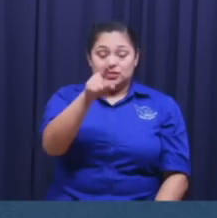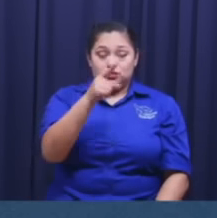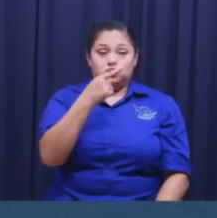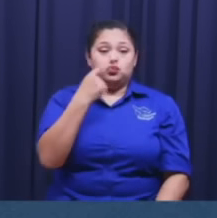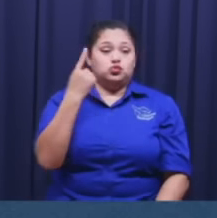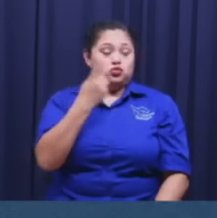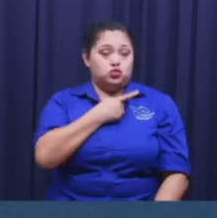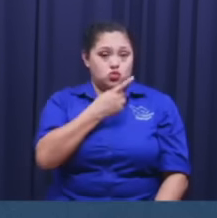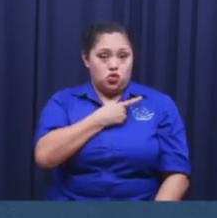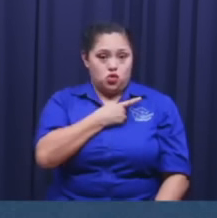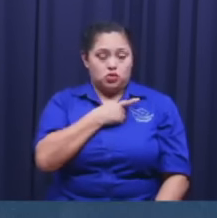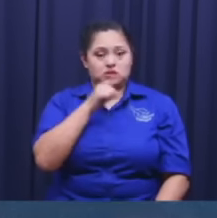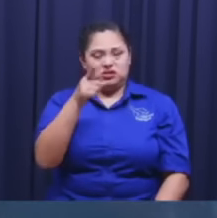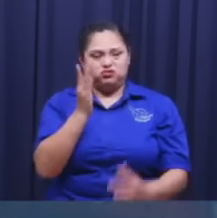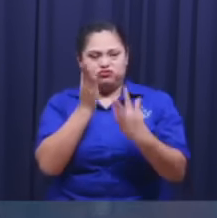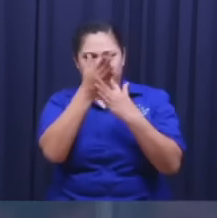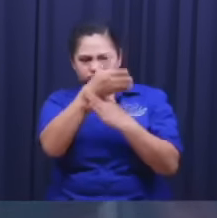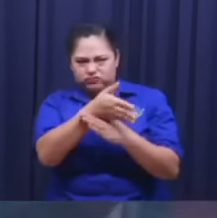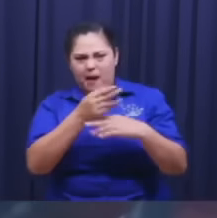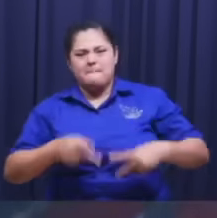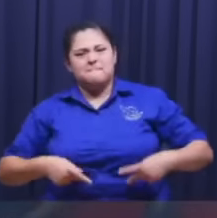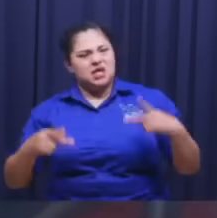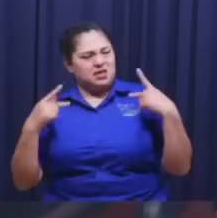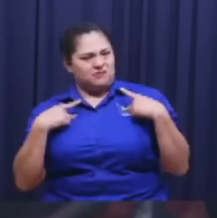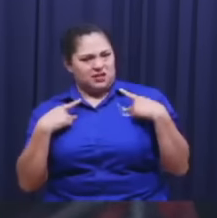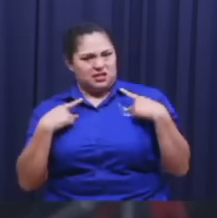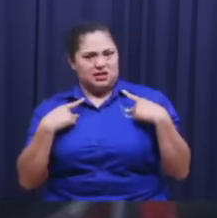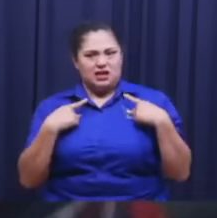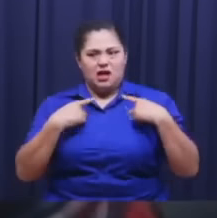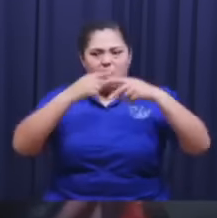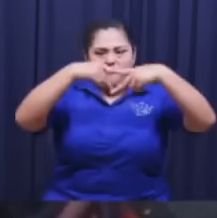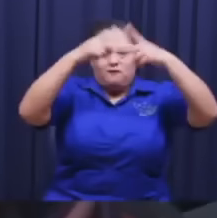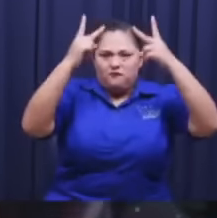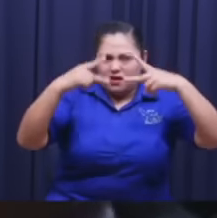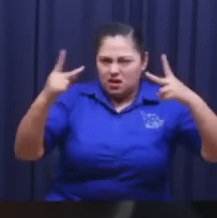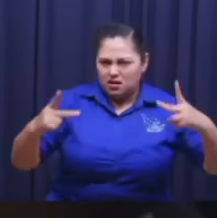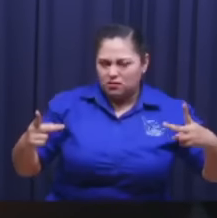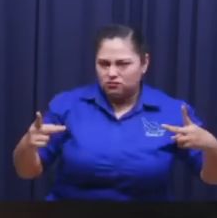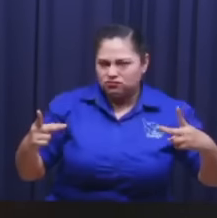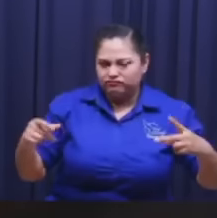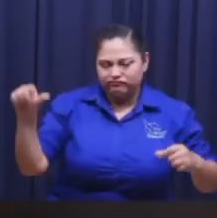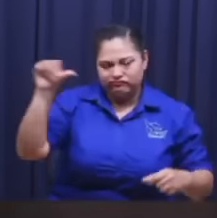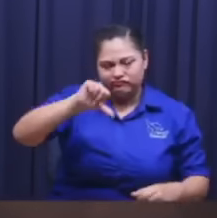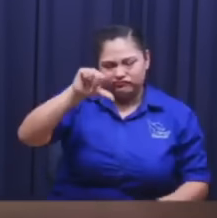solito, si estás atravesando un valle tremendo,